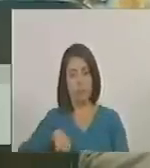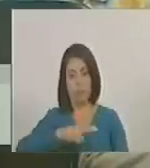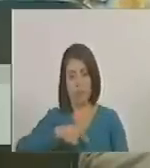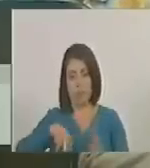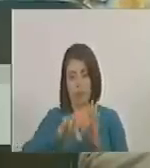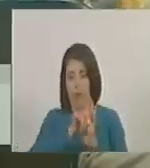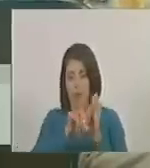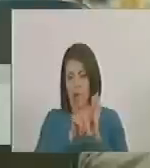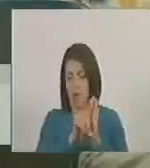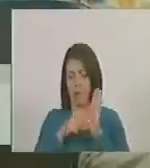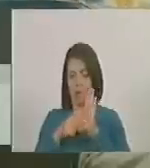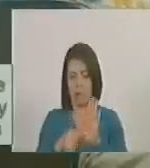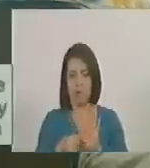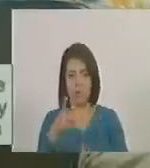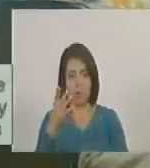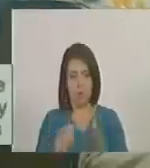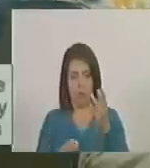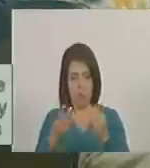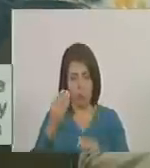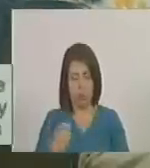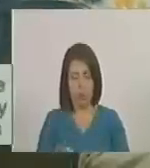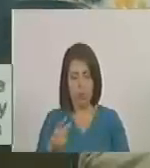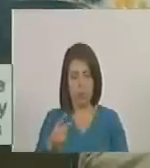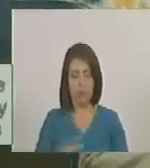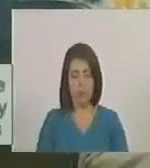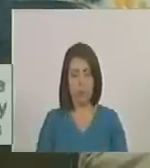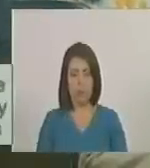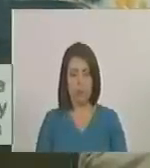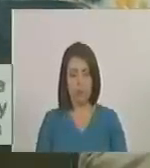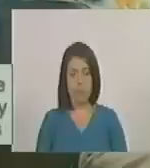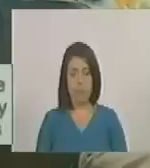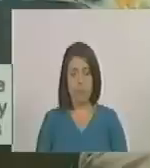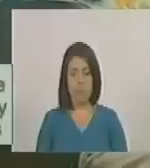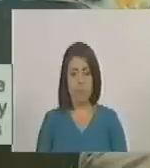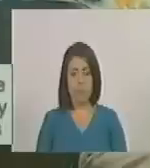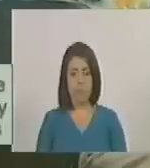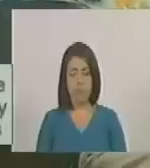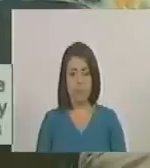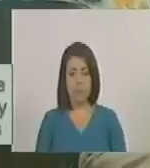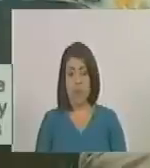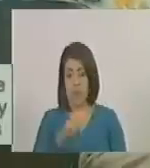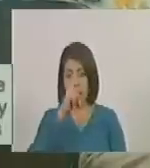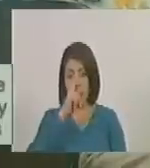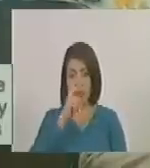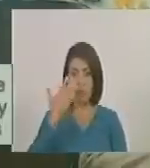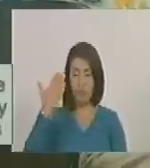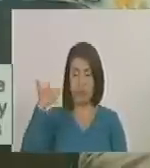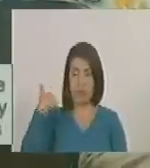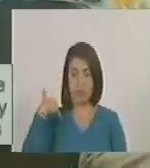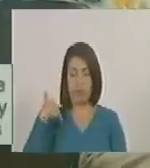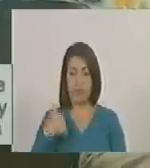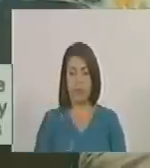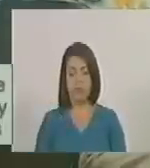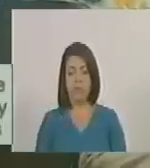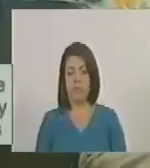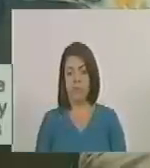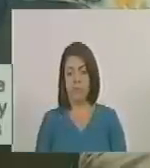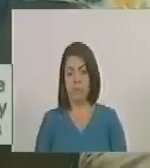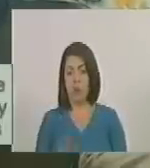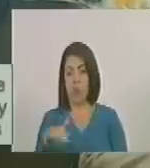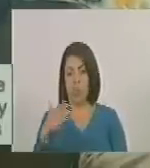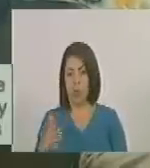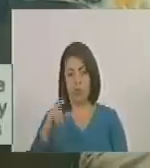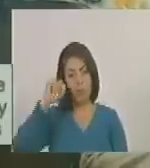ley orgánica de consejos comunales. El año pasado, efectivamente,